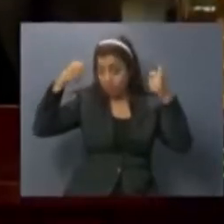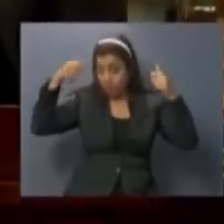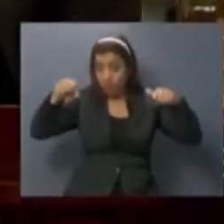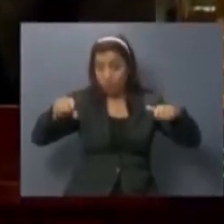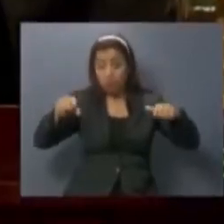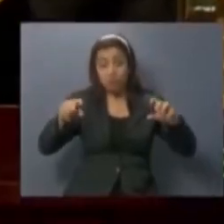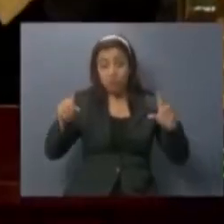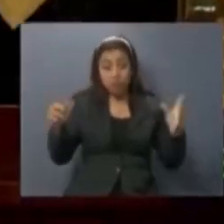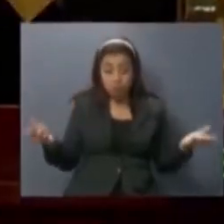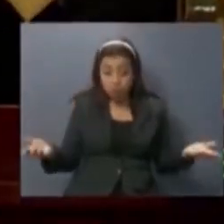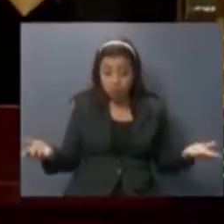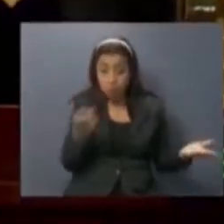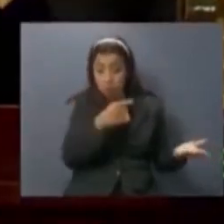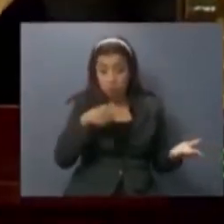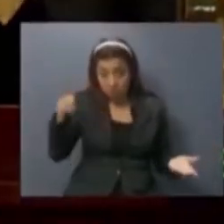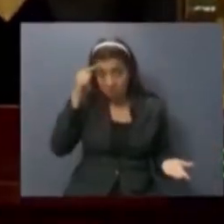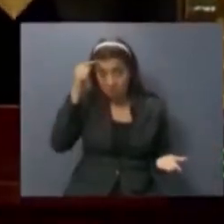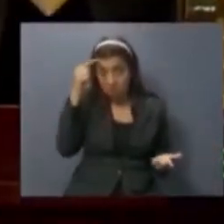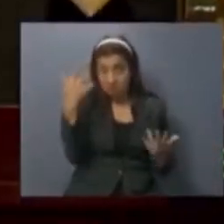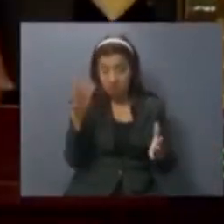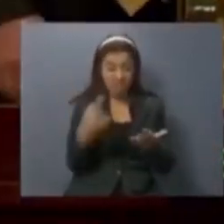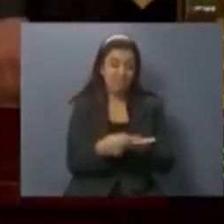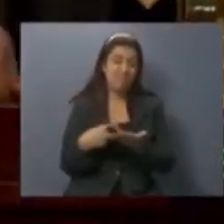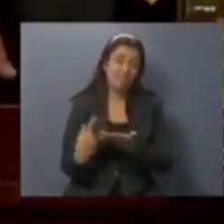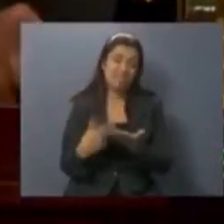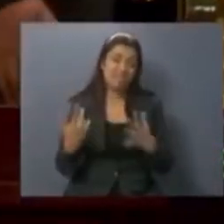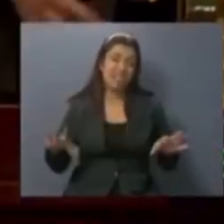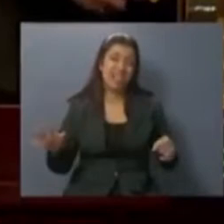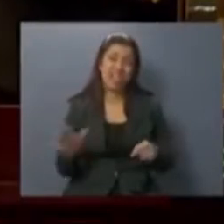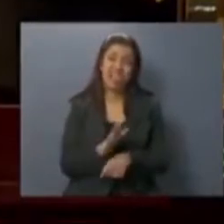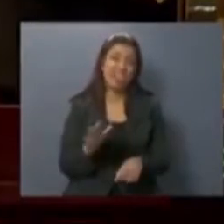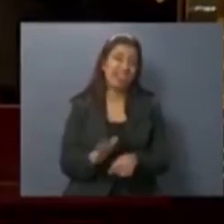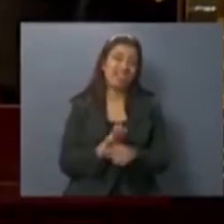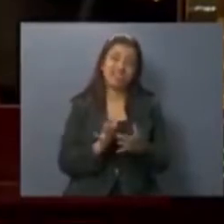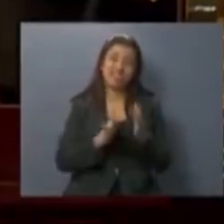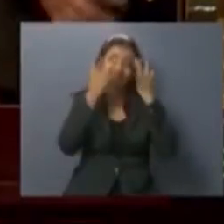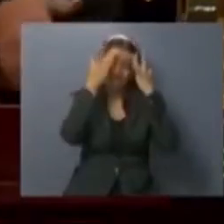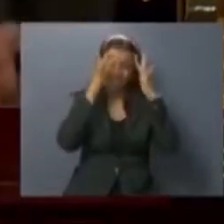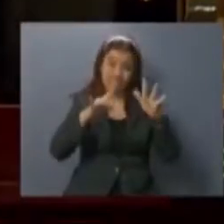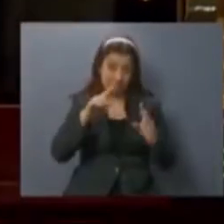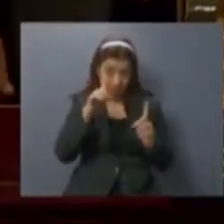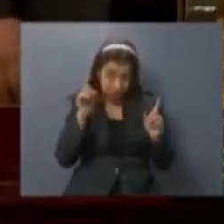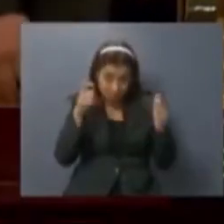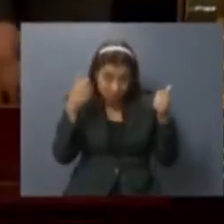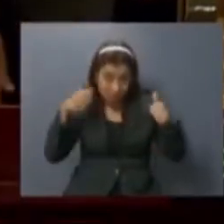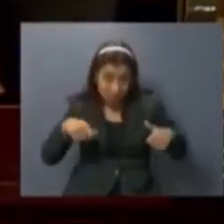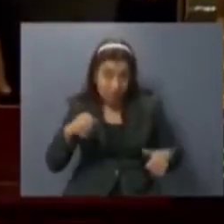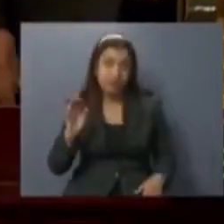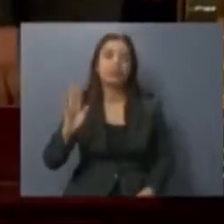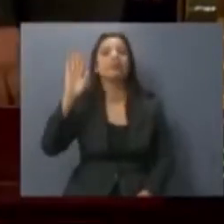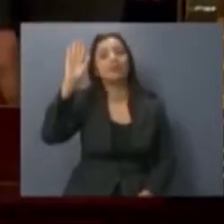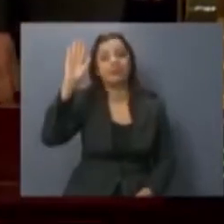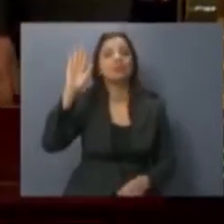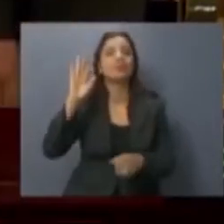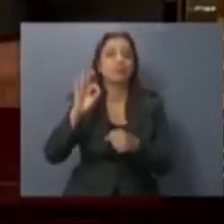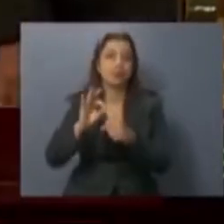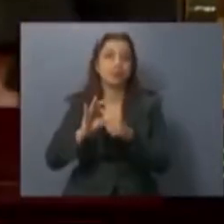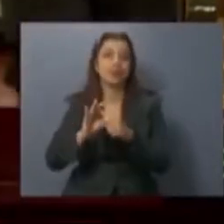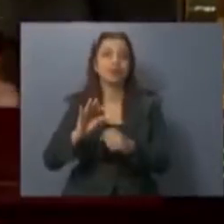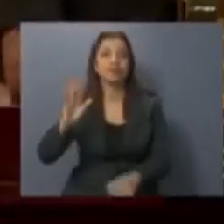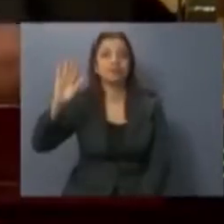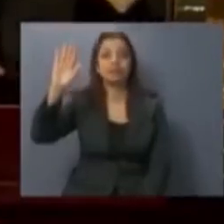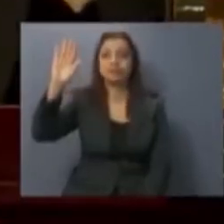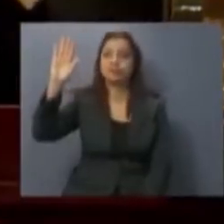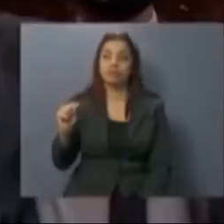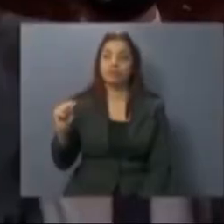la asamblea legislativa de el salvador aprobó este pasado martes con 63 votos a favor la reforma que